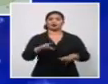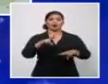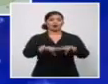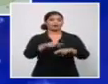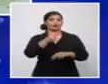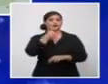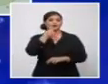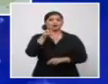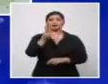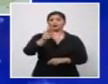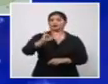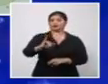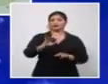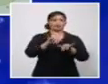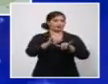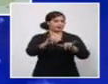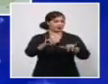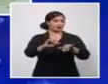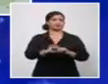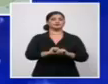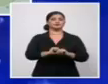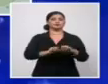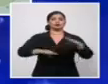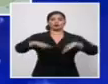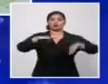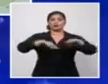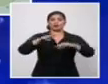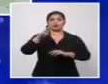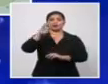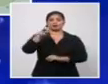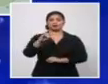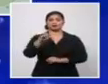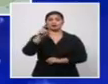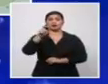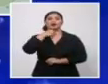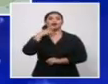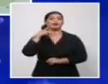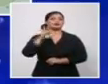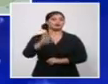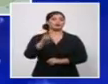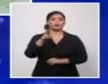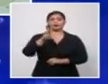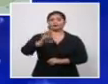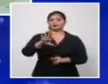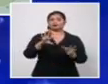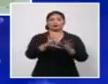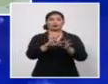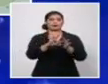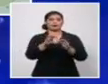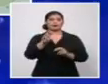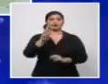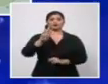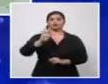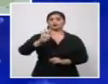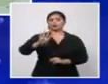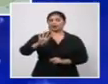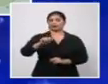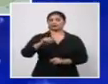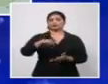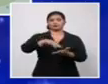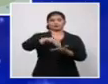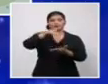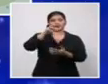36 también, Playa 30, Cerro 25, Guanabacoa 34, Plaza de la